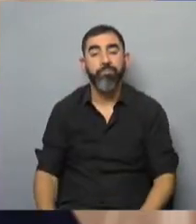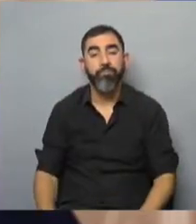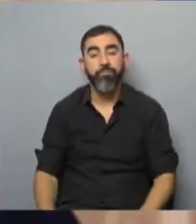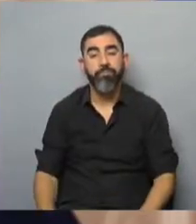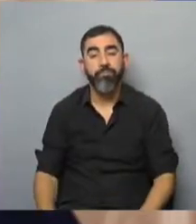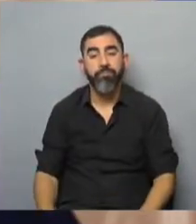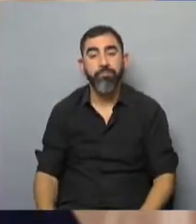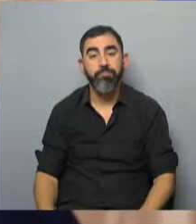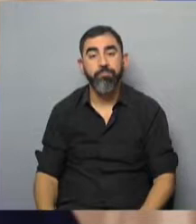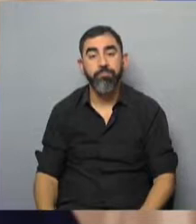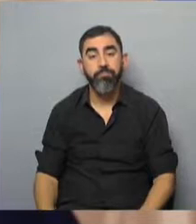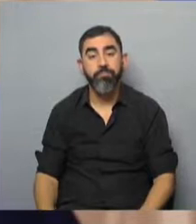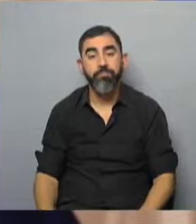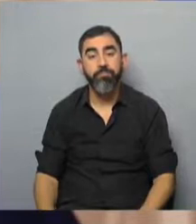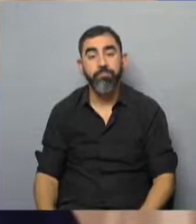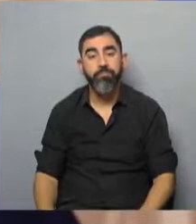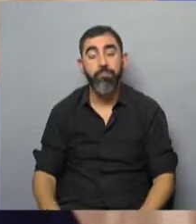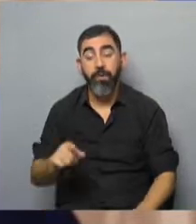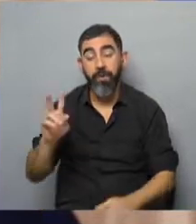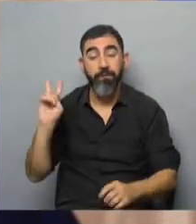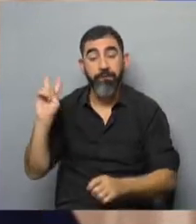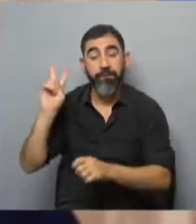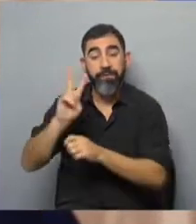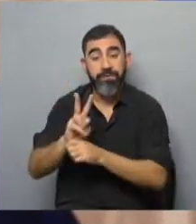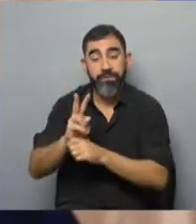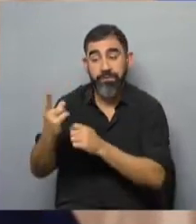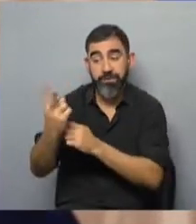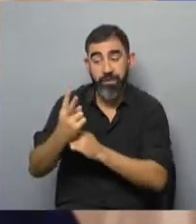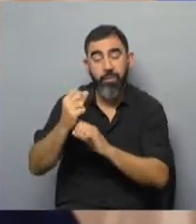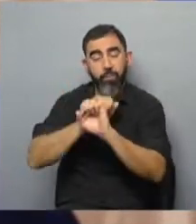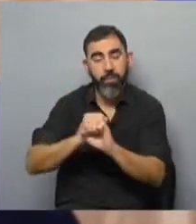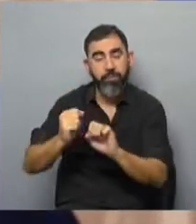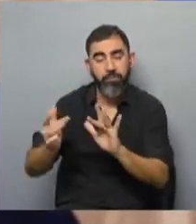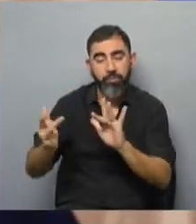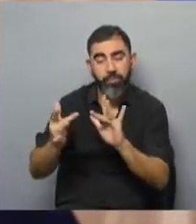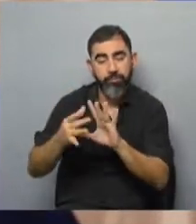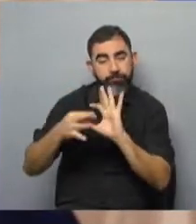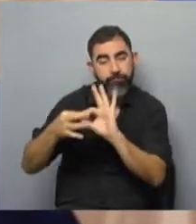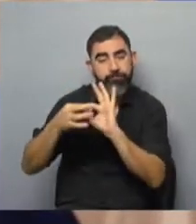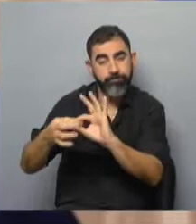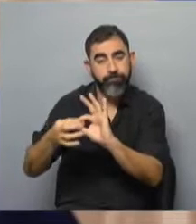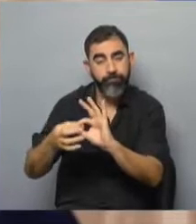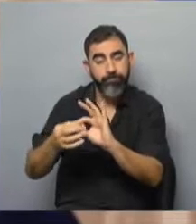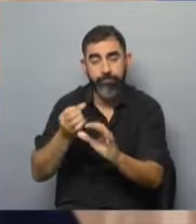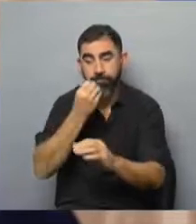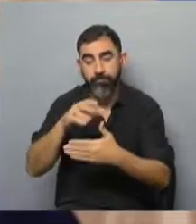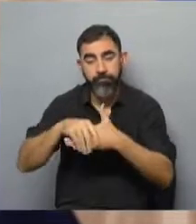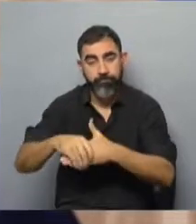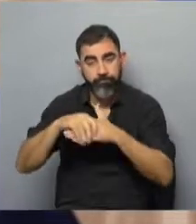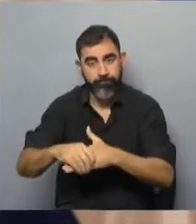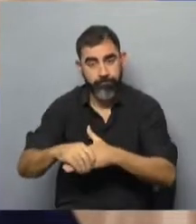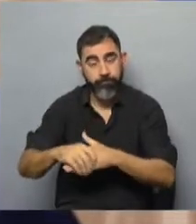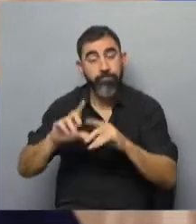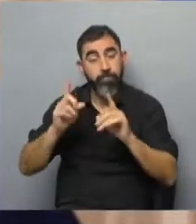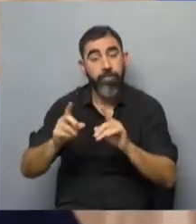También destacar que esta visita nos permite estrechar los lazos de fraternidad, pero también